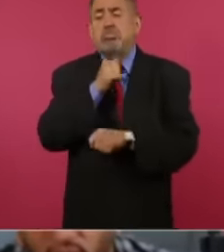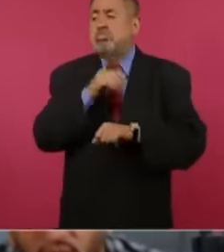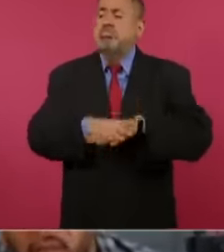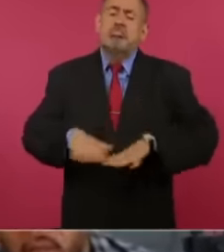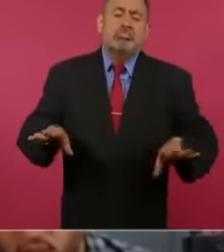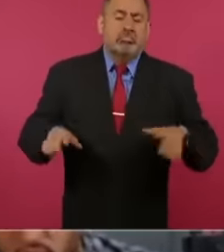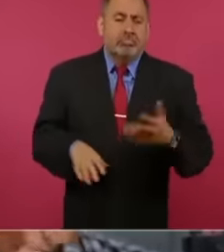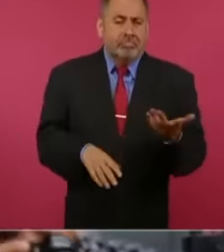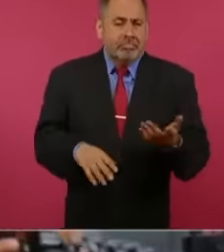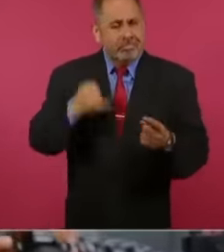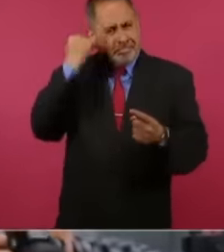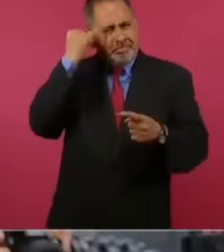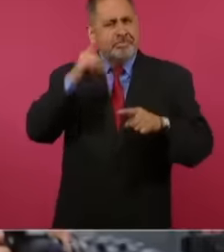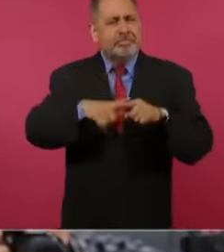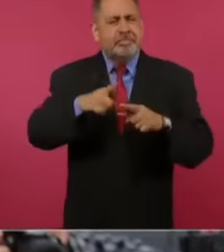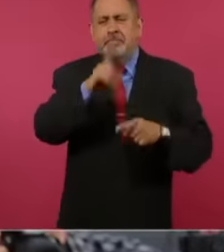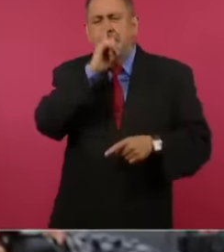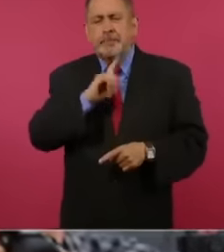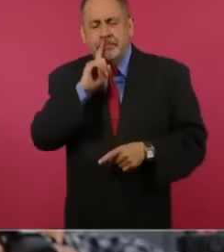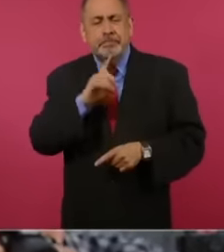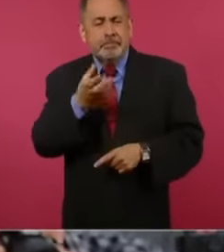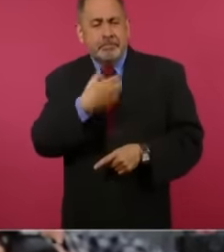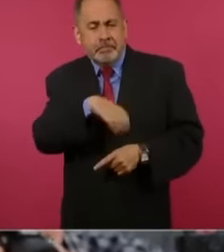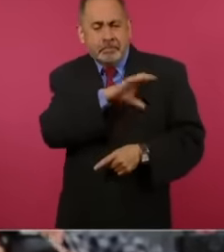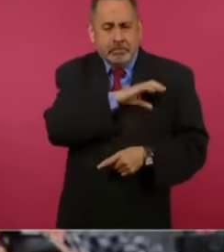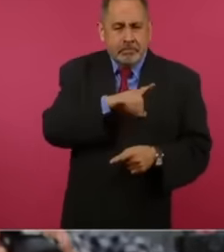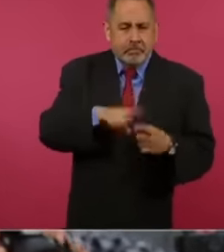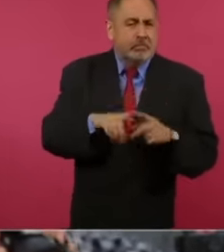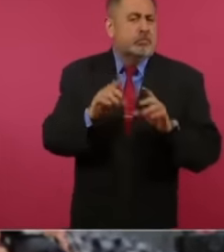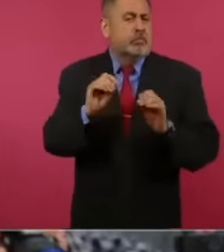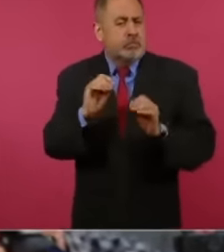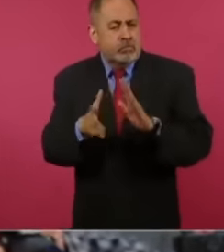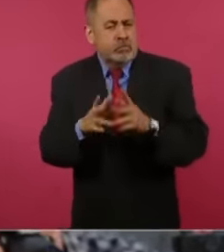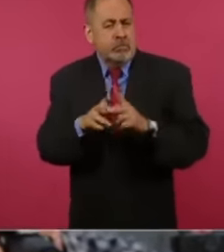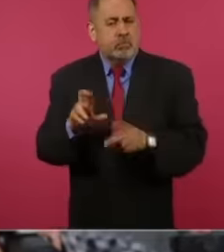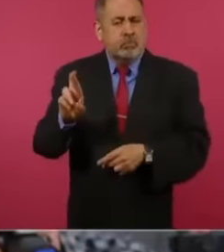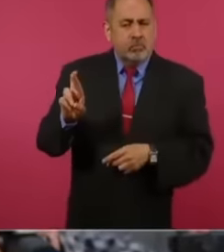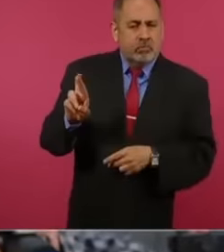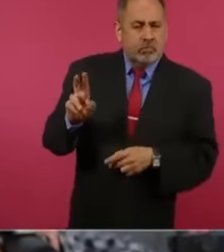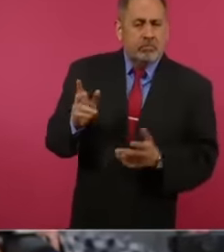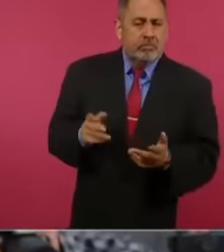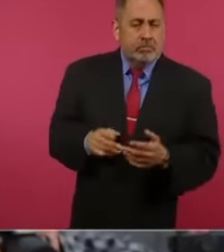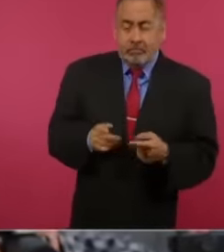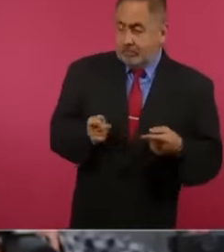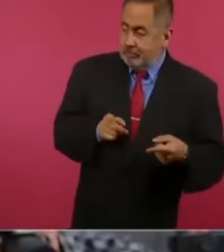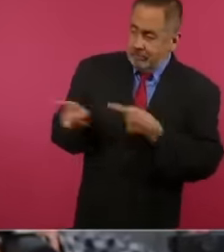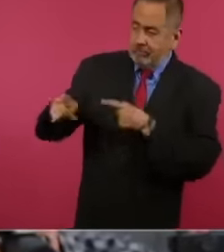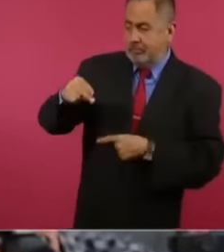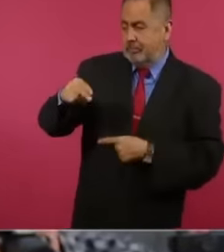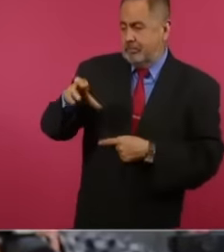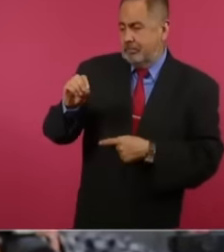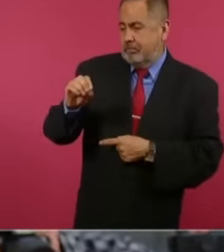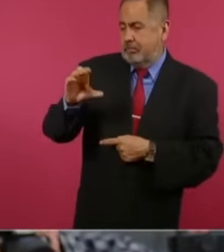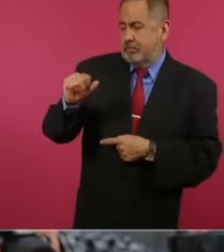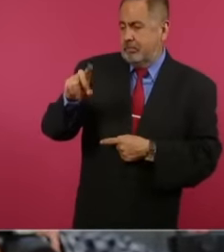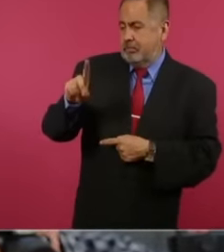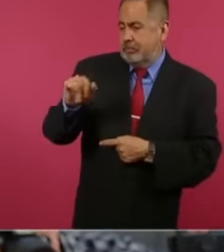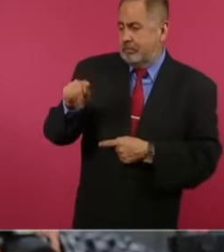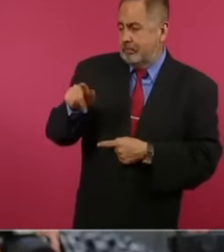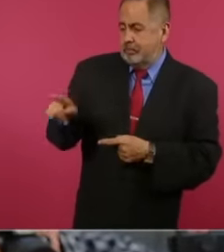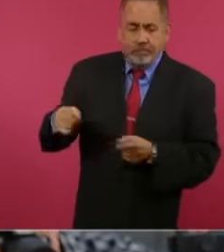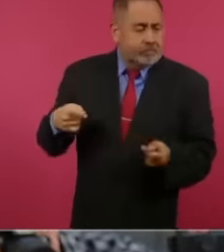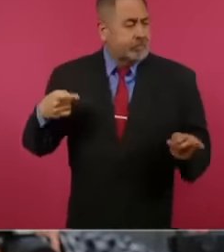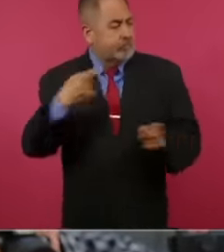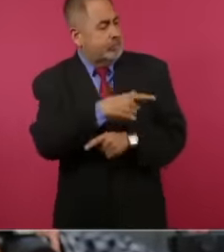Imagínese, ¿quién estará mintiendo, Claudia o Xochitl? Xochitl le dijo narcocandidata y Claudia le